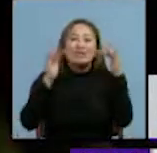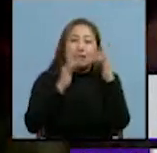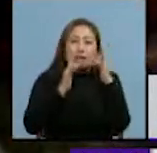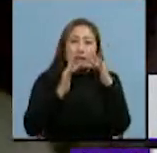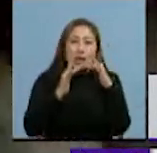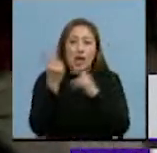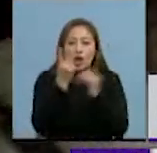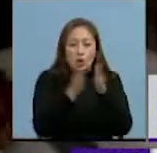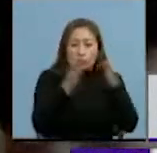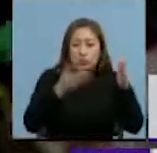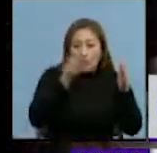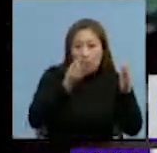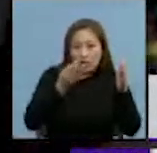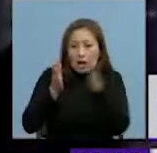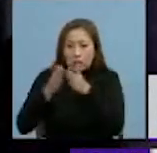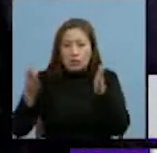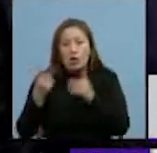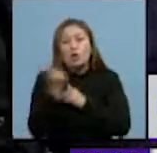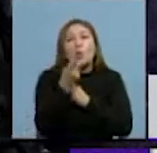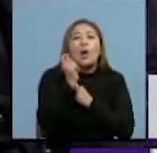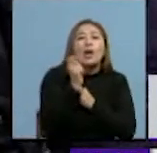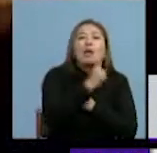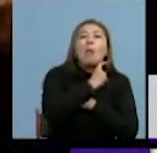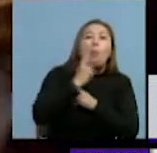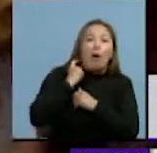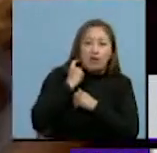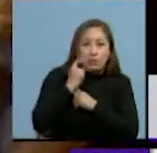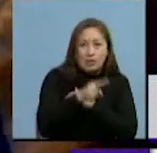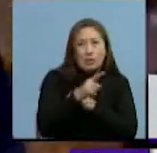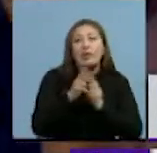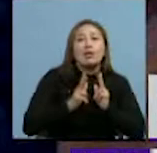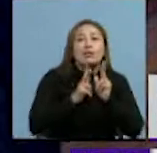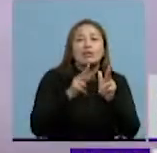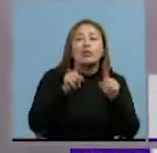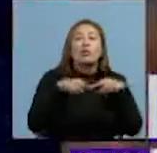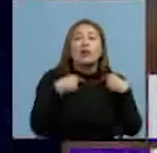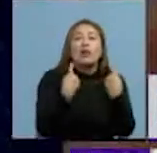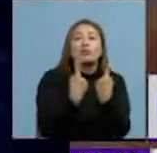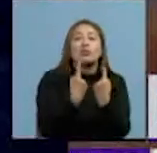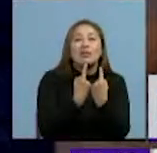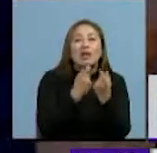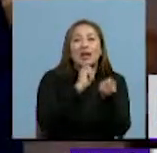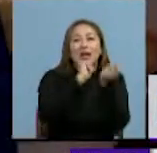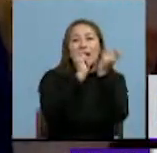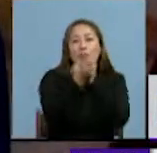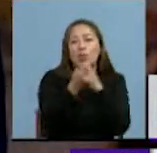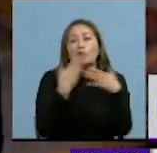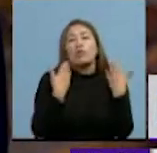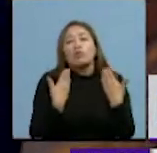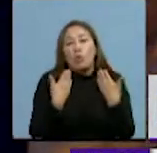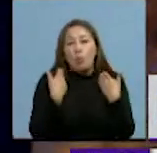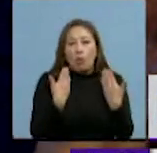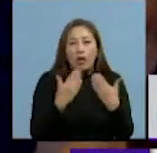con dos momentos muy particulares. Los de el padre Germán Macaño diciendo que esta sociedad cambia cuando todos pongamos un